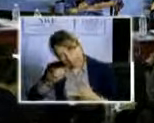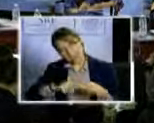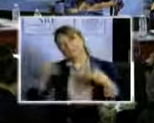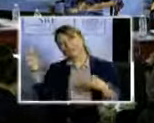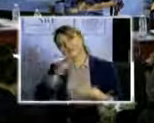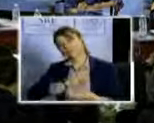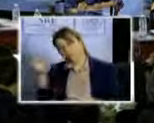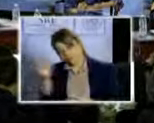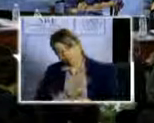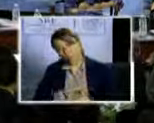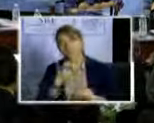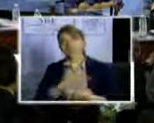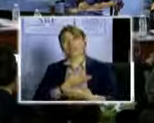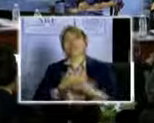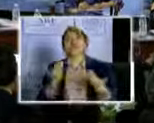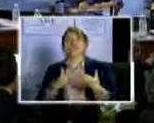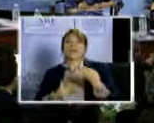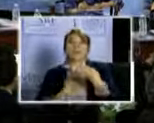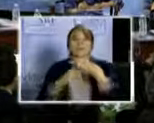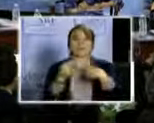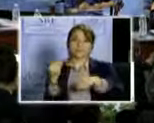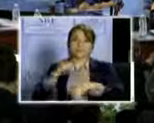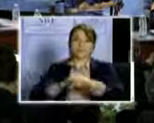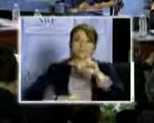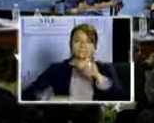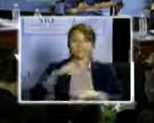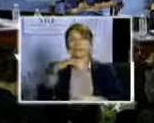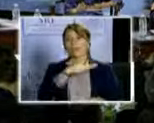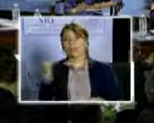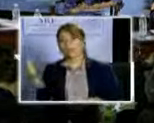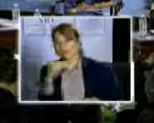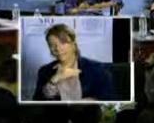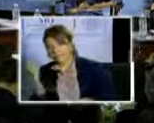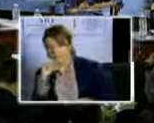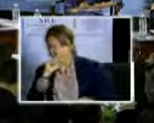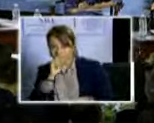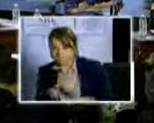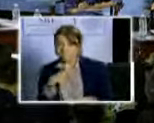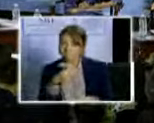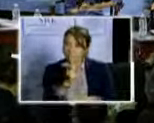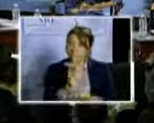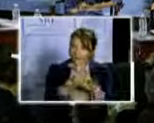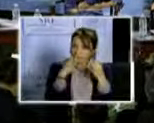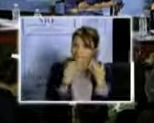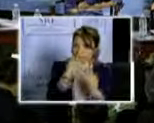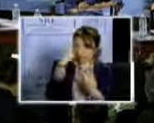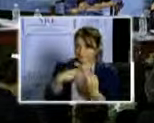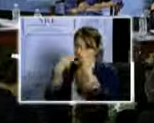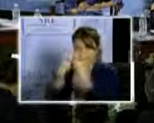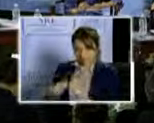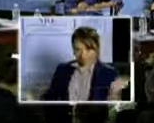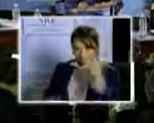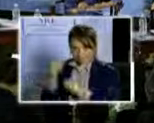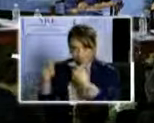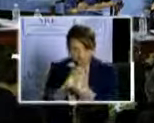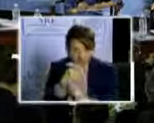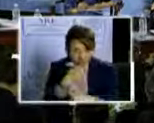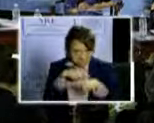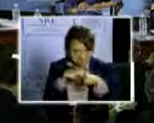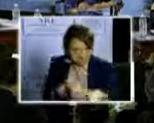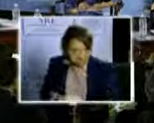y Francia a eso, pero ¿el multilateralismo sigue siendo una vía de solución de conflictos? No, por supuesto, sí lo es. Desde luego